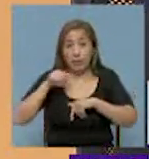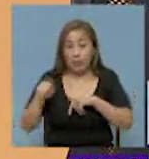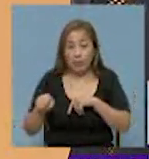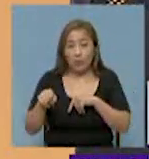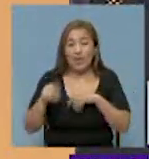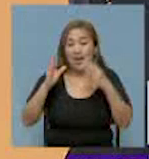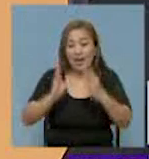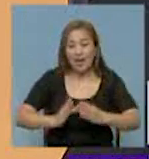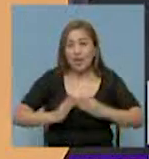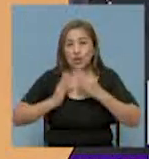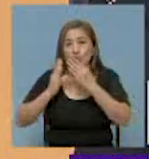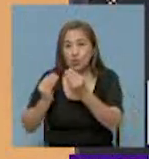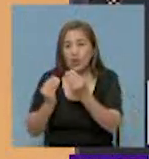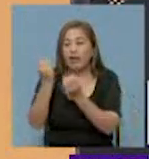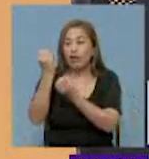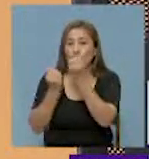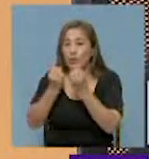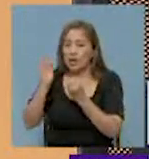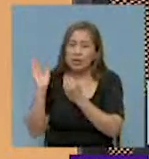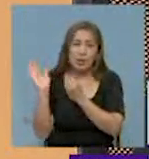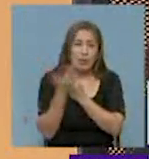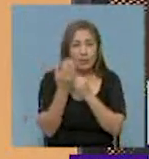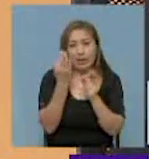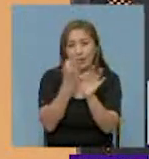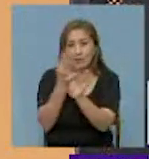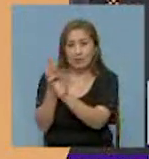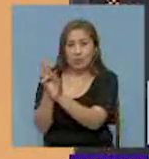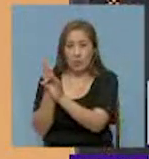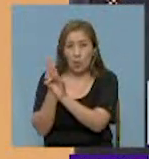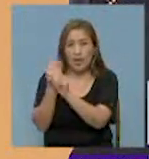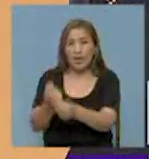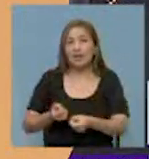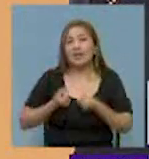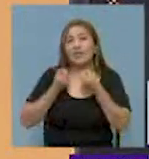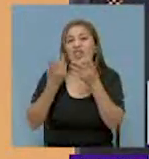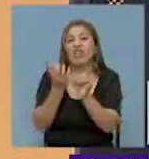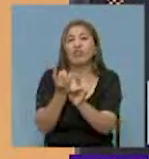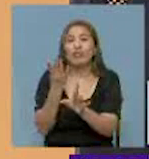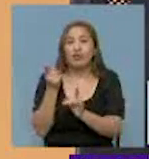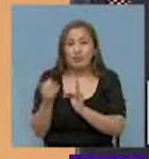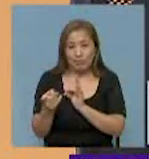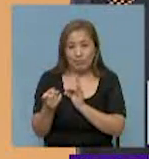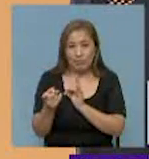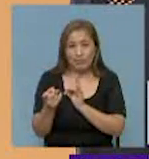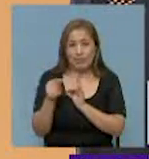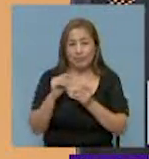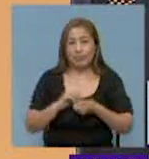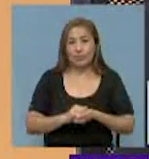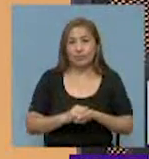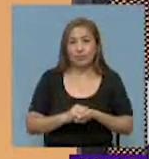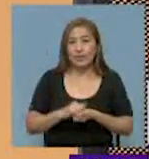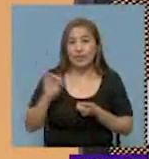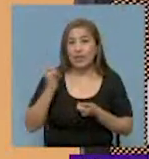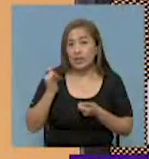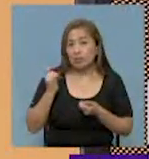ayude económicamente a todas las instituciones que brindan un servicio educativo y que